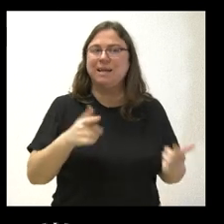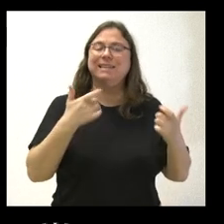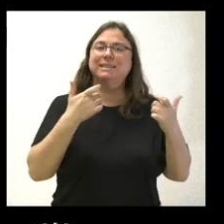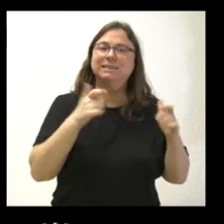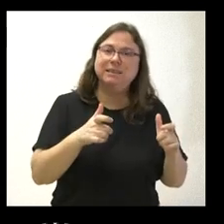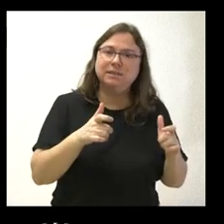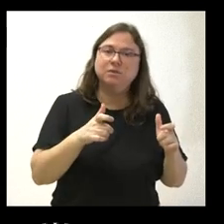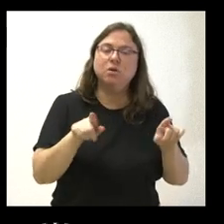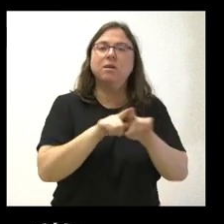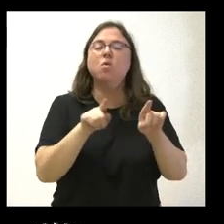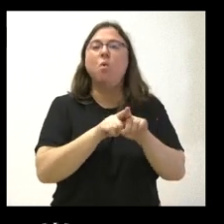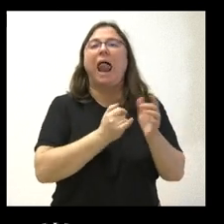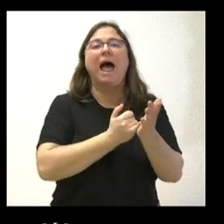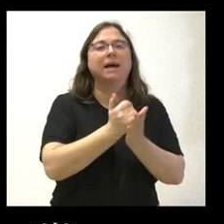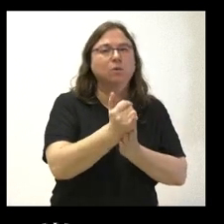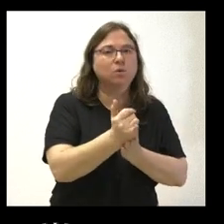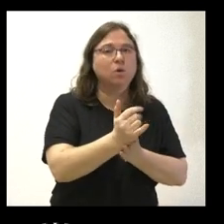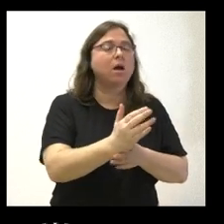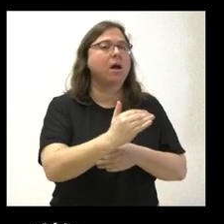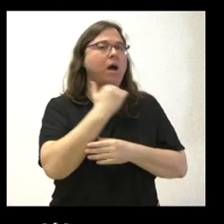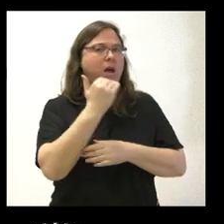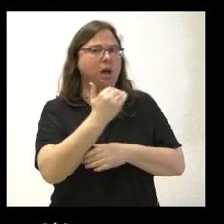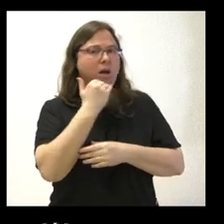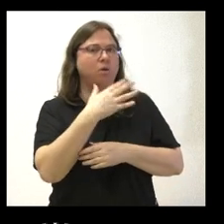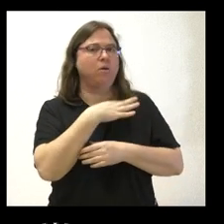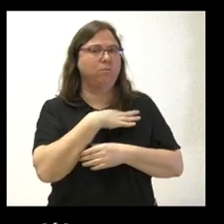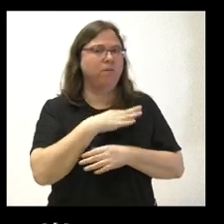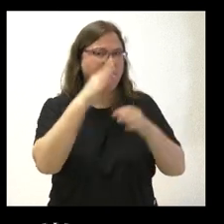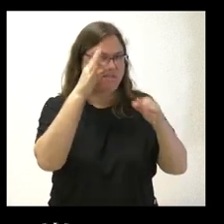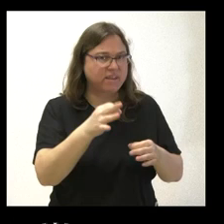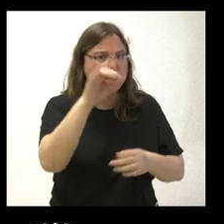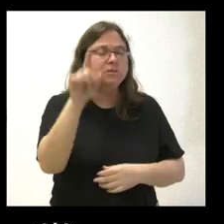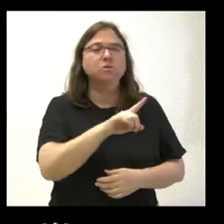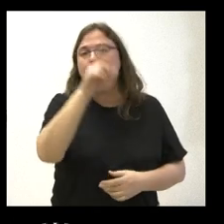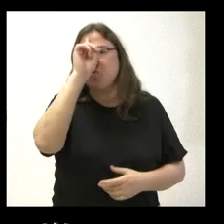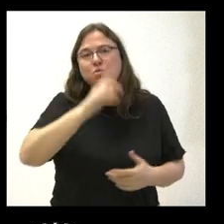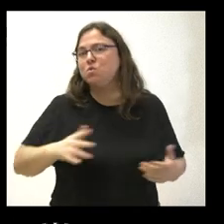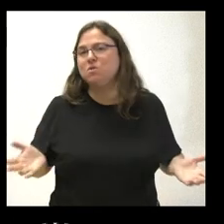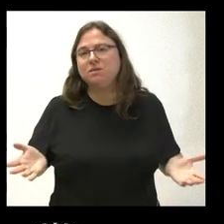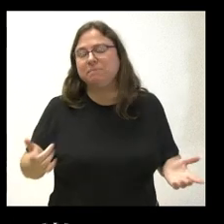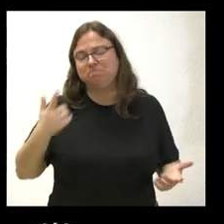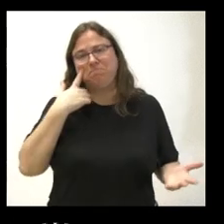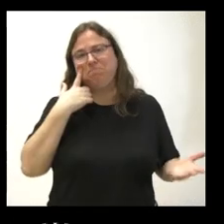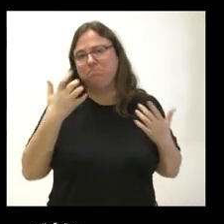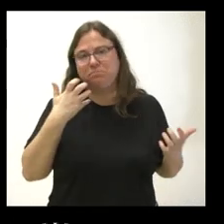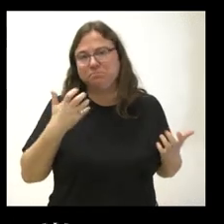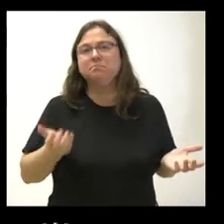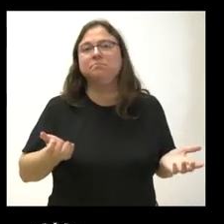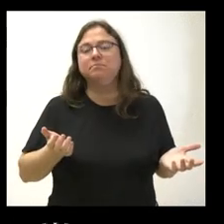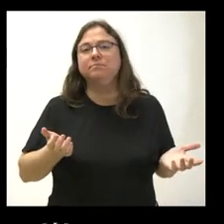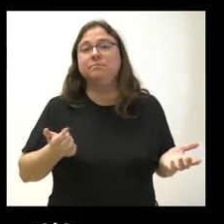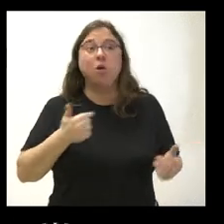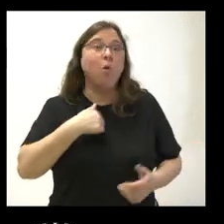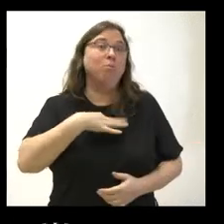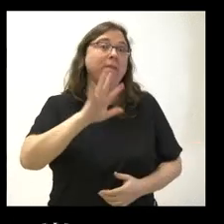la como la agricultura no sé si hay algo que lleve a pensar que efectivamente eso va a ser así no sé es que es un me llama la atención no sé es por Quizás por